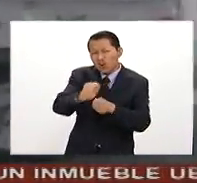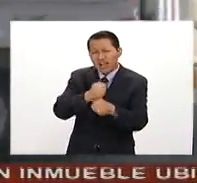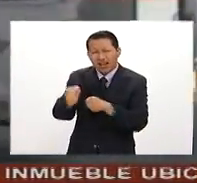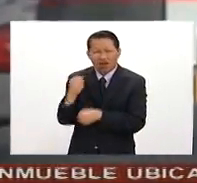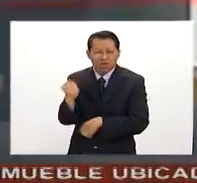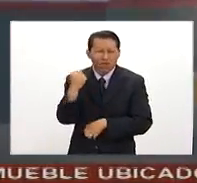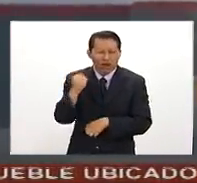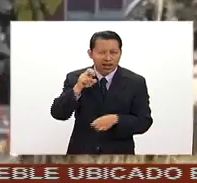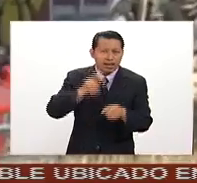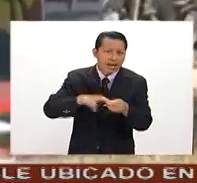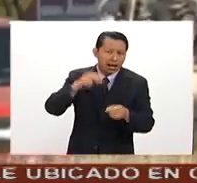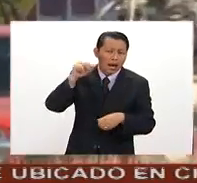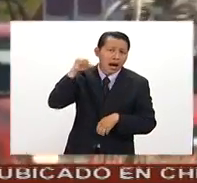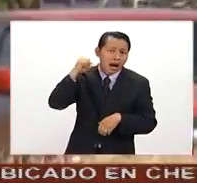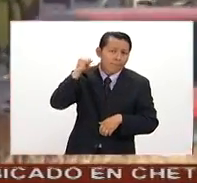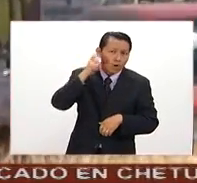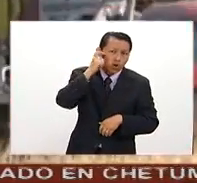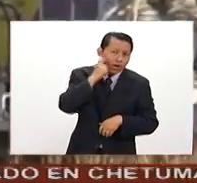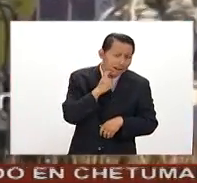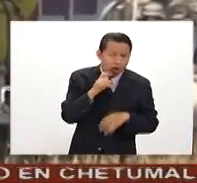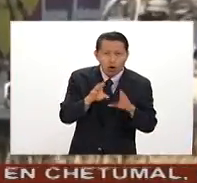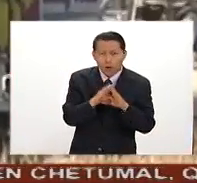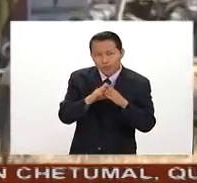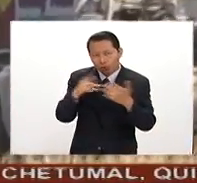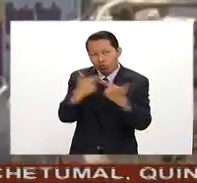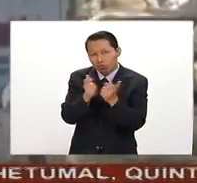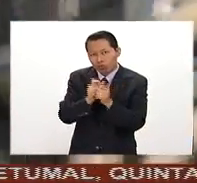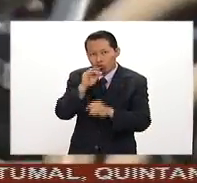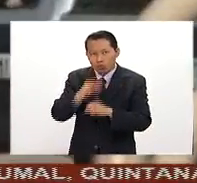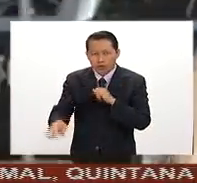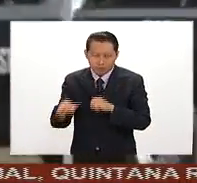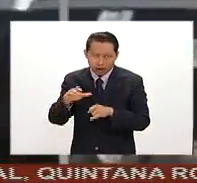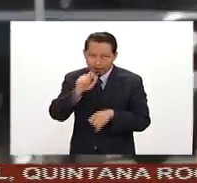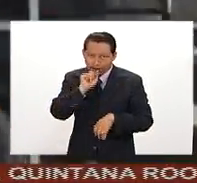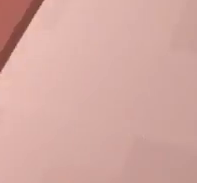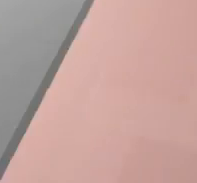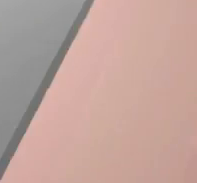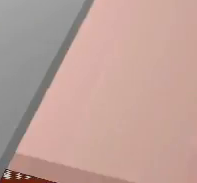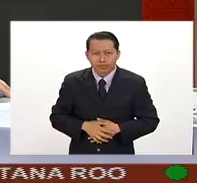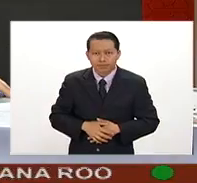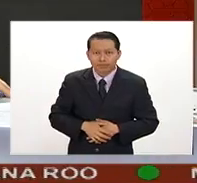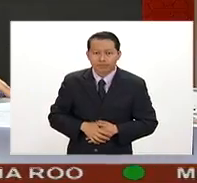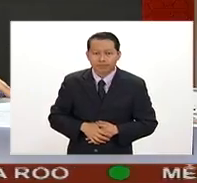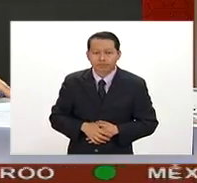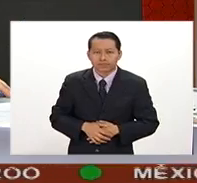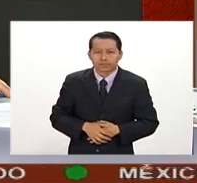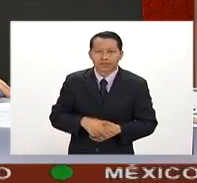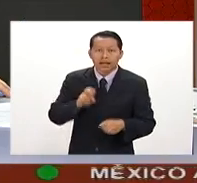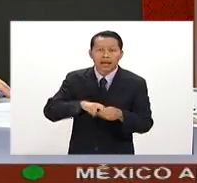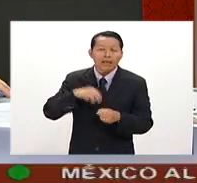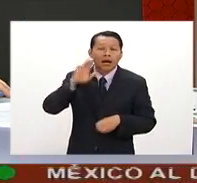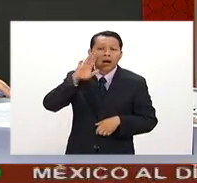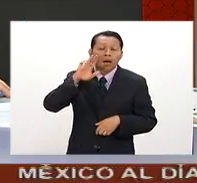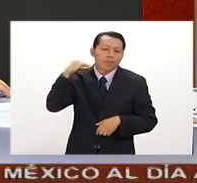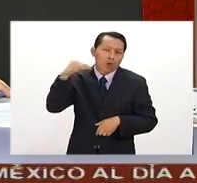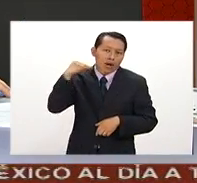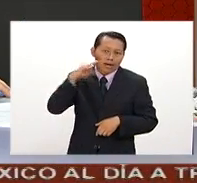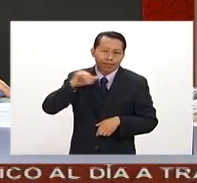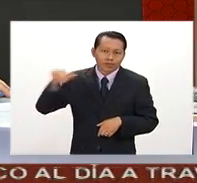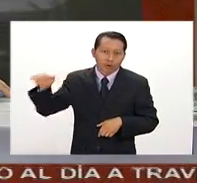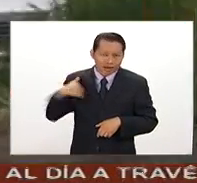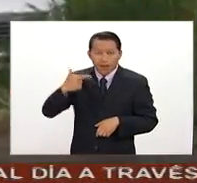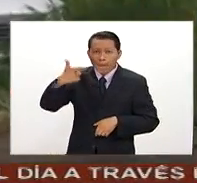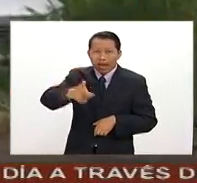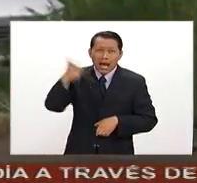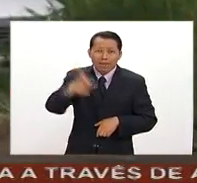vivido en Acapulco, Guerrero, uno de los últimos bastiones de la organización delictiva. En Morelia, Michoacán, fue asesinado a